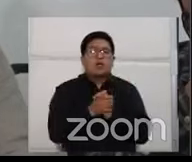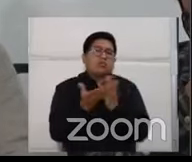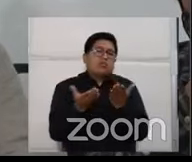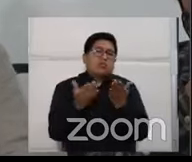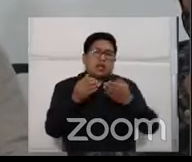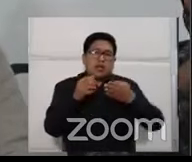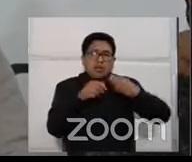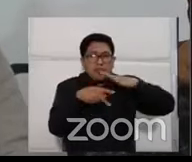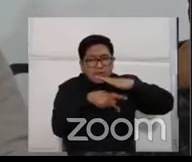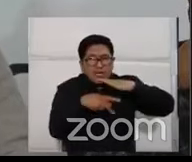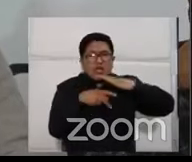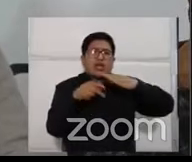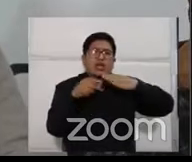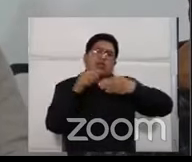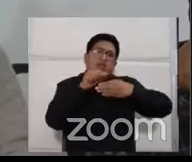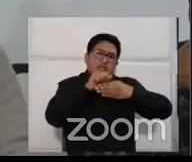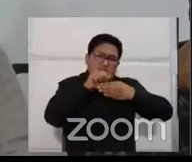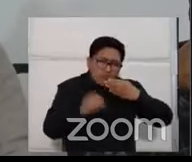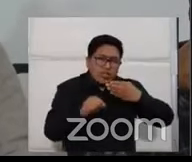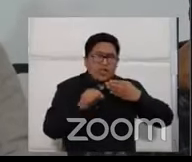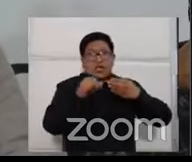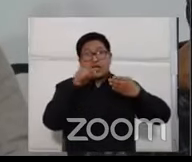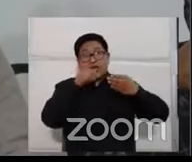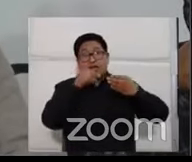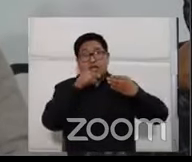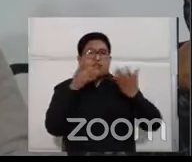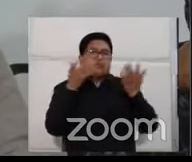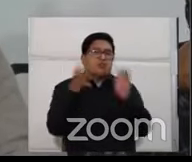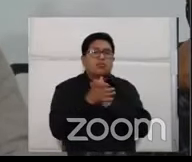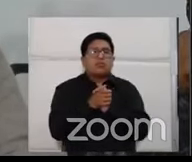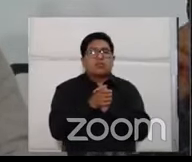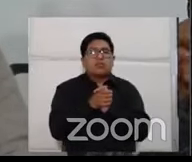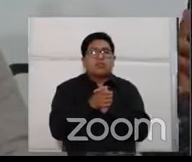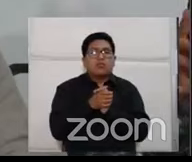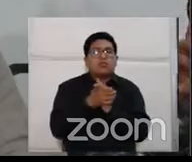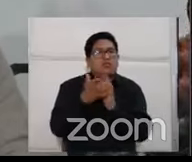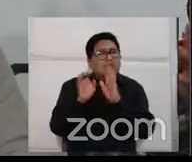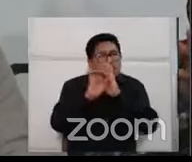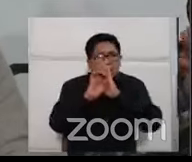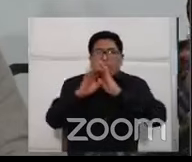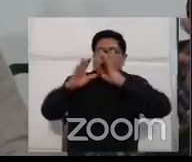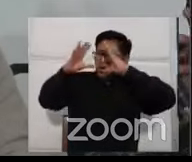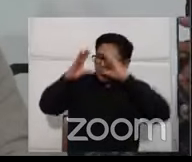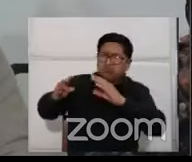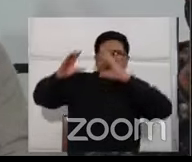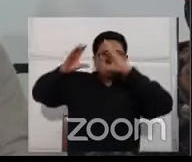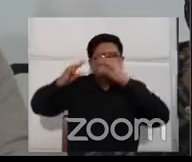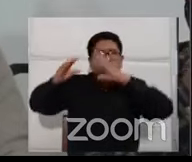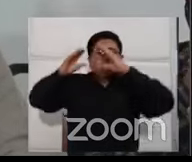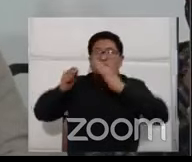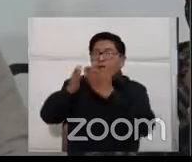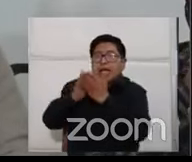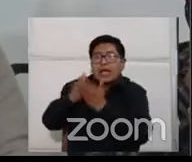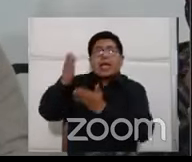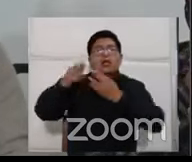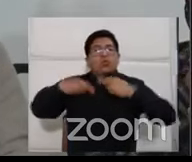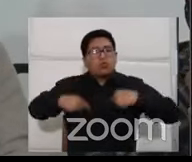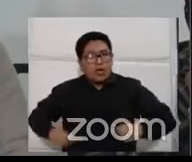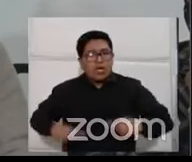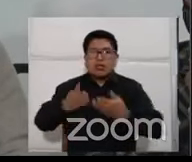hasta secundaria hasta el sexto de secundaria una buena una buena educación sobre derecho humano y derechos de trabajadores